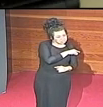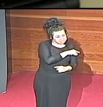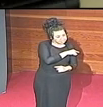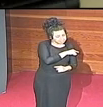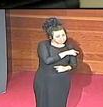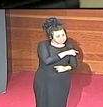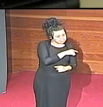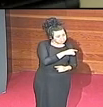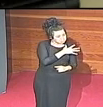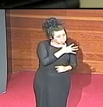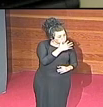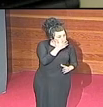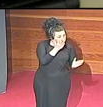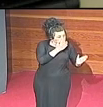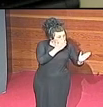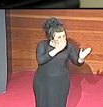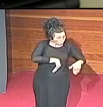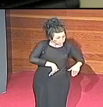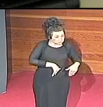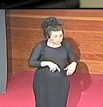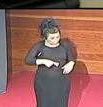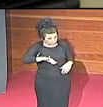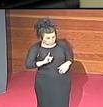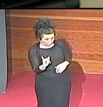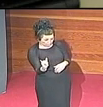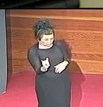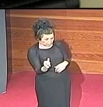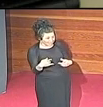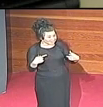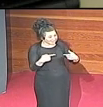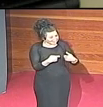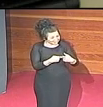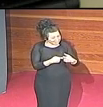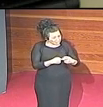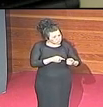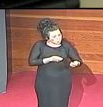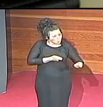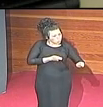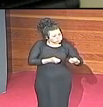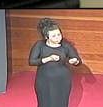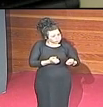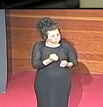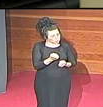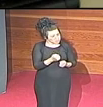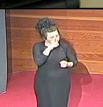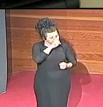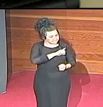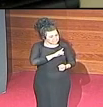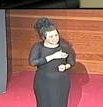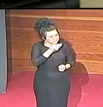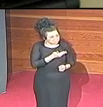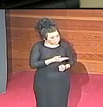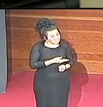carentes. Y en las guerras no solo el dominio militar es importante, la motivación de las poblaciones